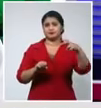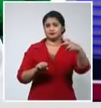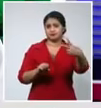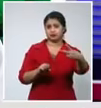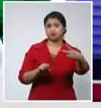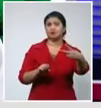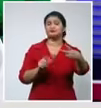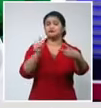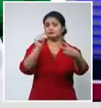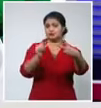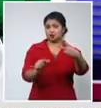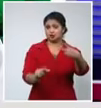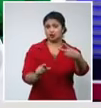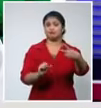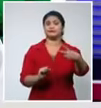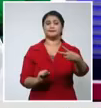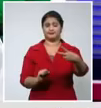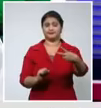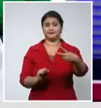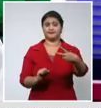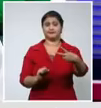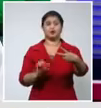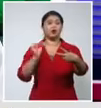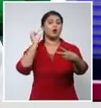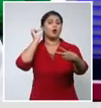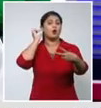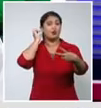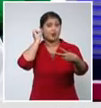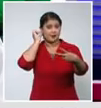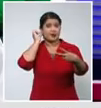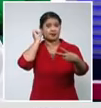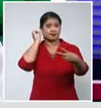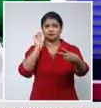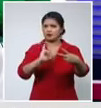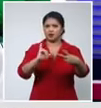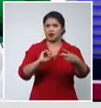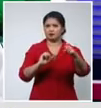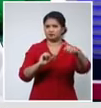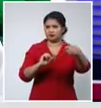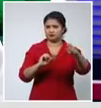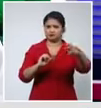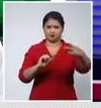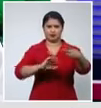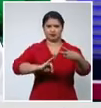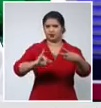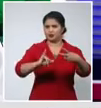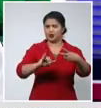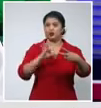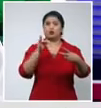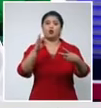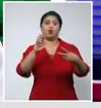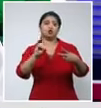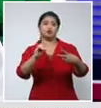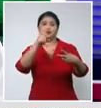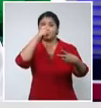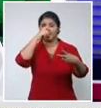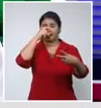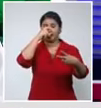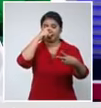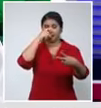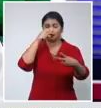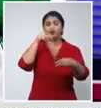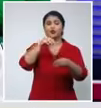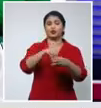Lamentamos mucho el fallecimiento de una paciente femenina también de 80 años de edad, de aquí de la provincia de La Habana,